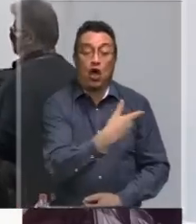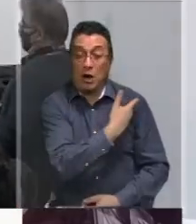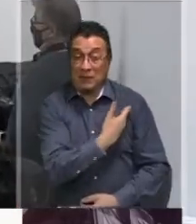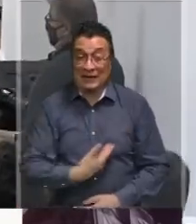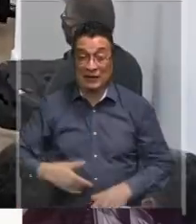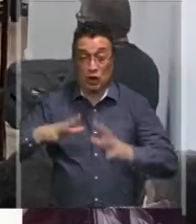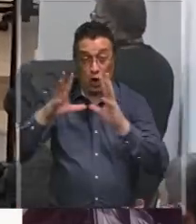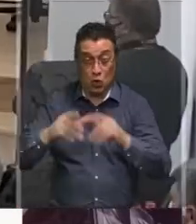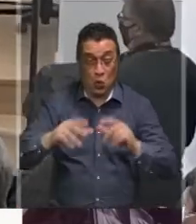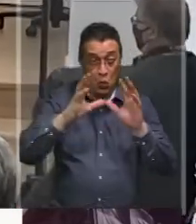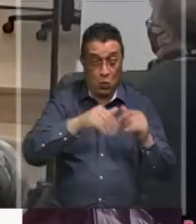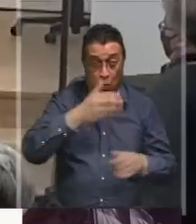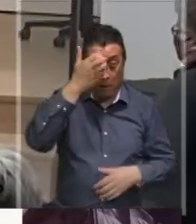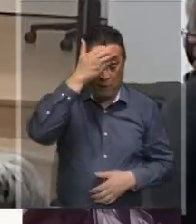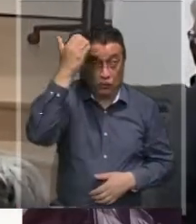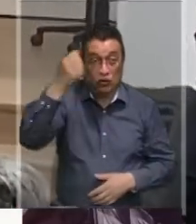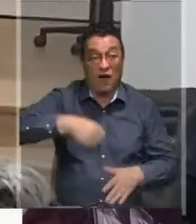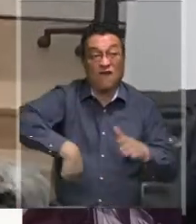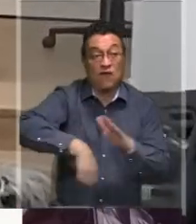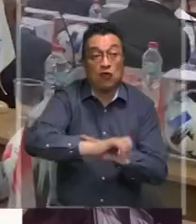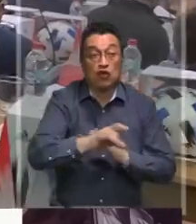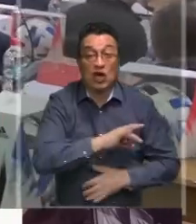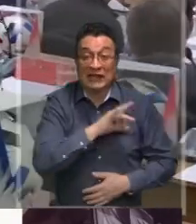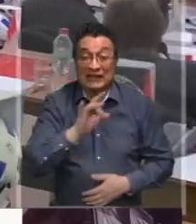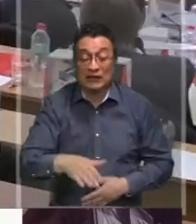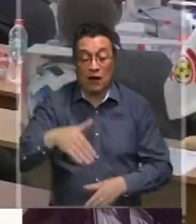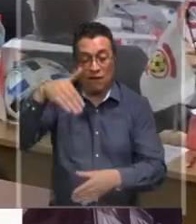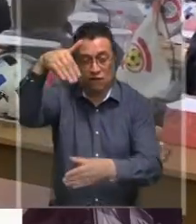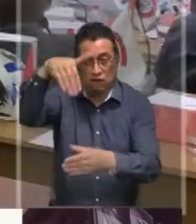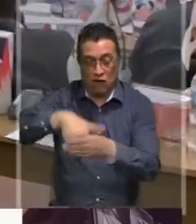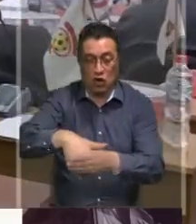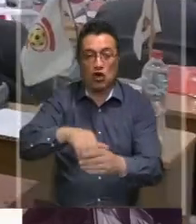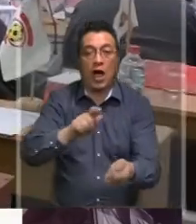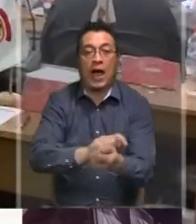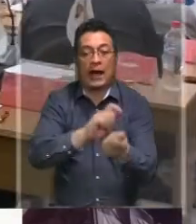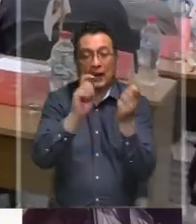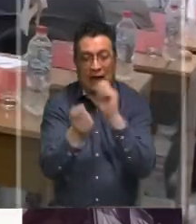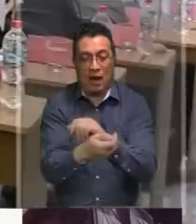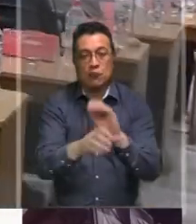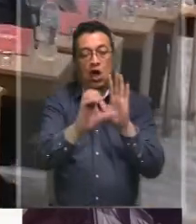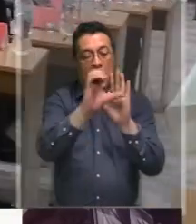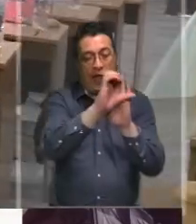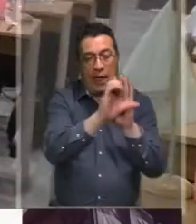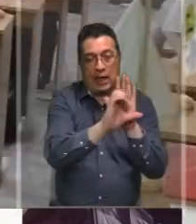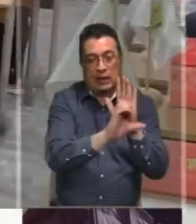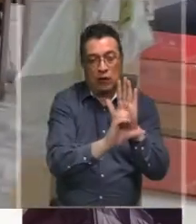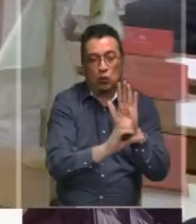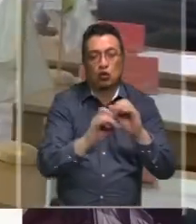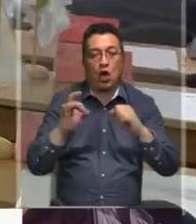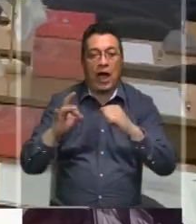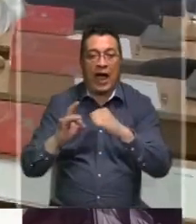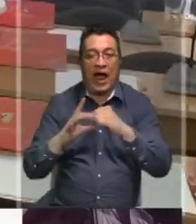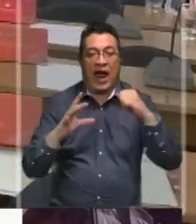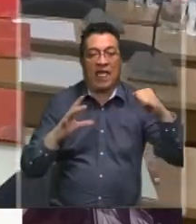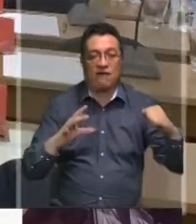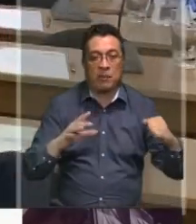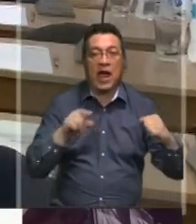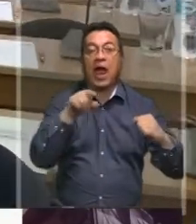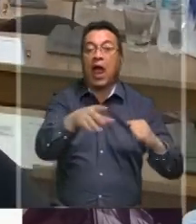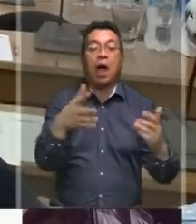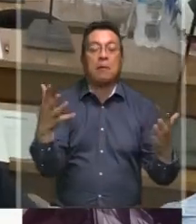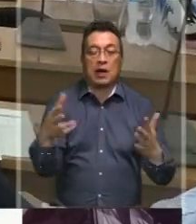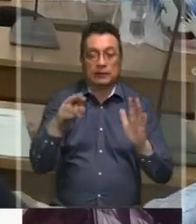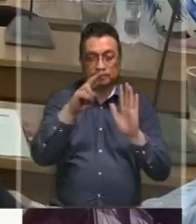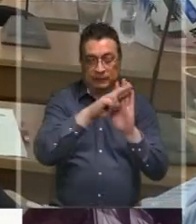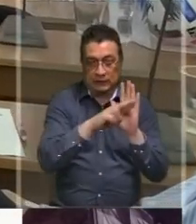clubes profesionales del fútbol chileno debían votar un cambio en los estatutos de la ANFP para regular la participación